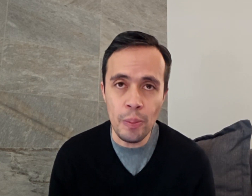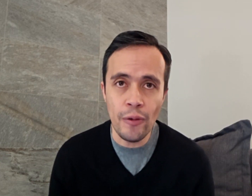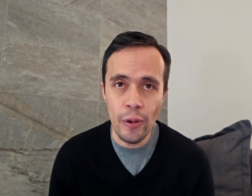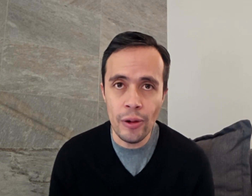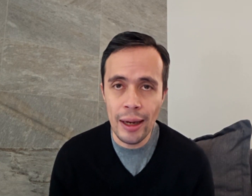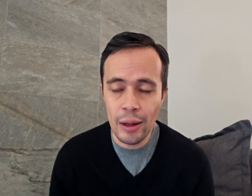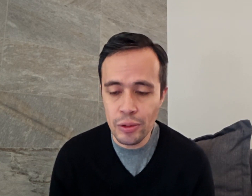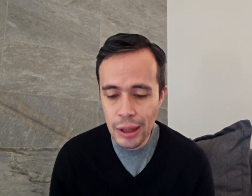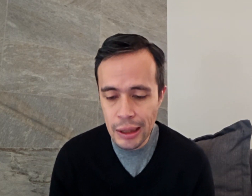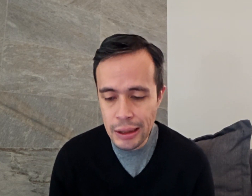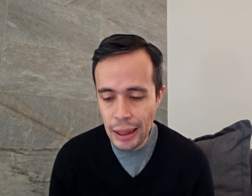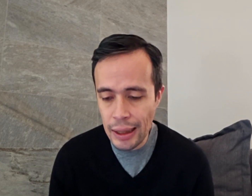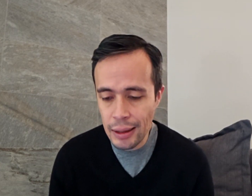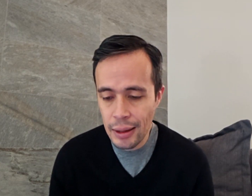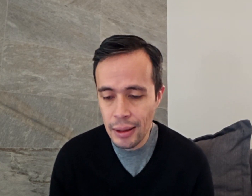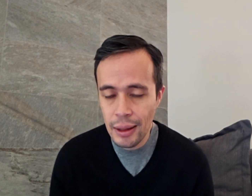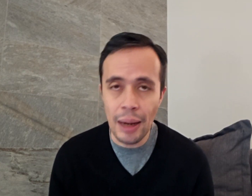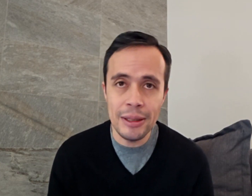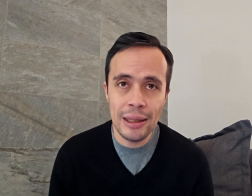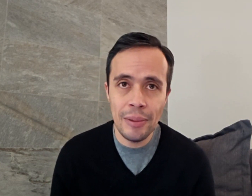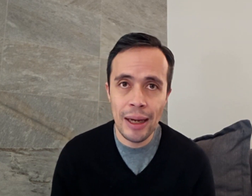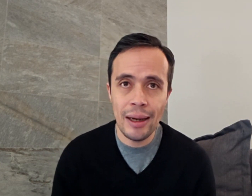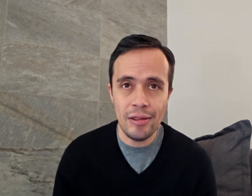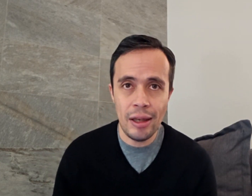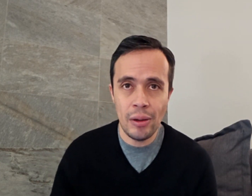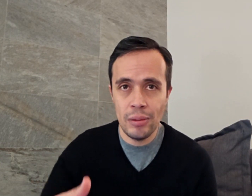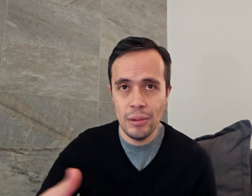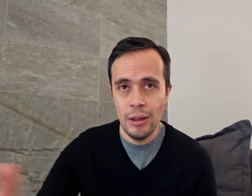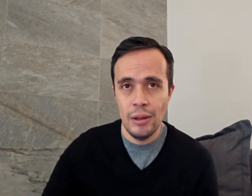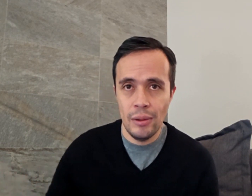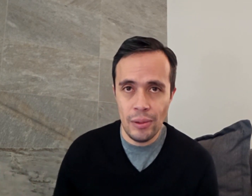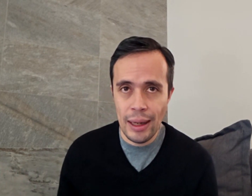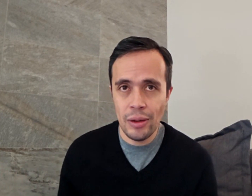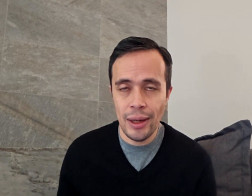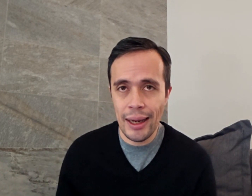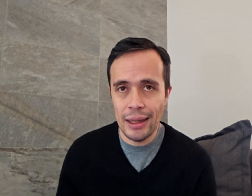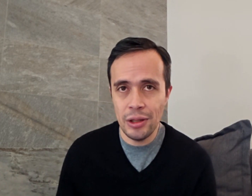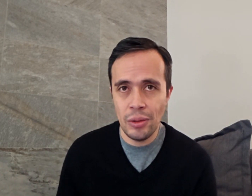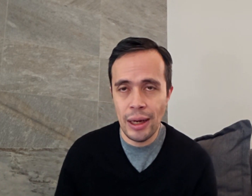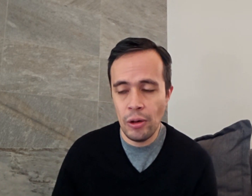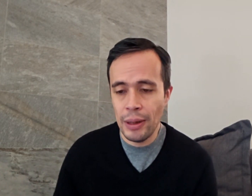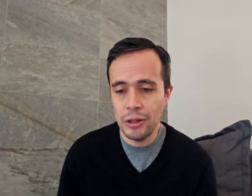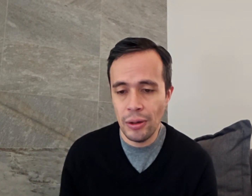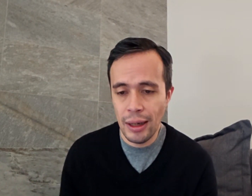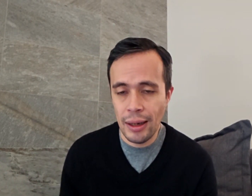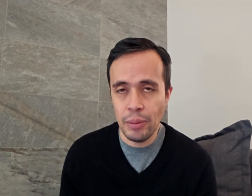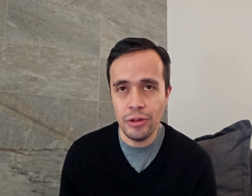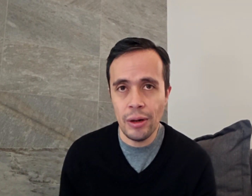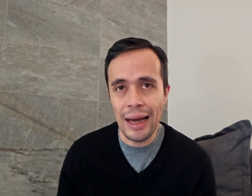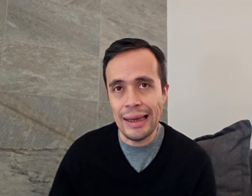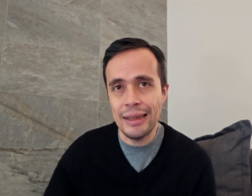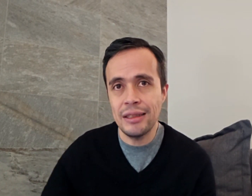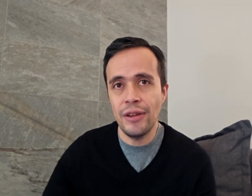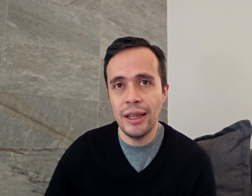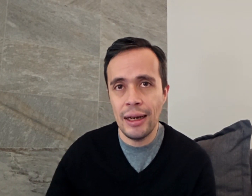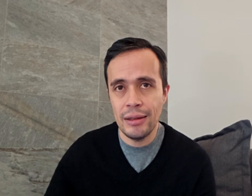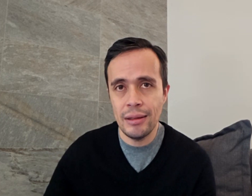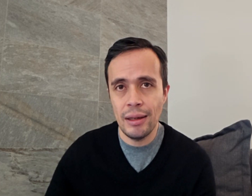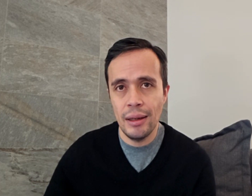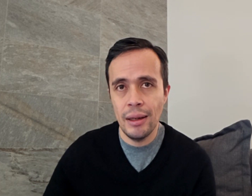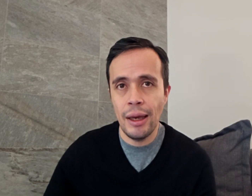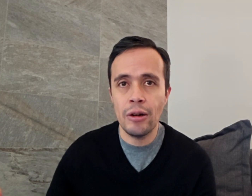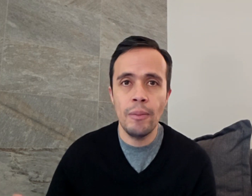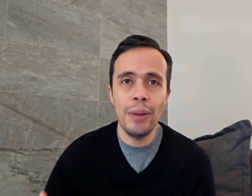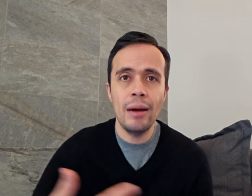Aureoles, hoy prófugo de la justicia, cabeza de vaca, hicieron una congregación, una agrupación que le pusieron Alianza